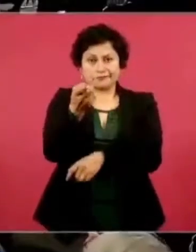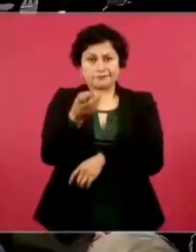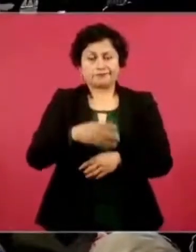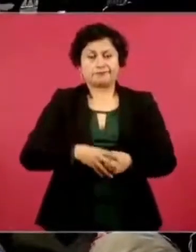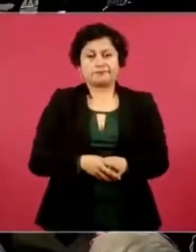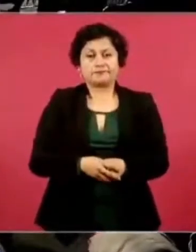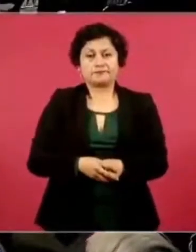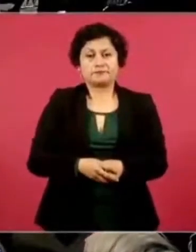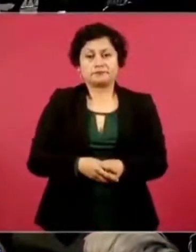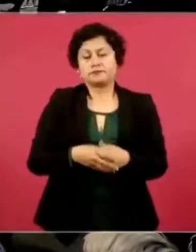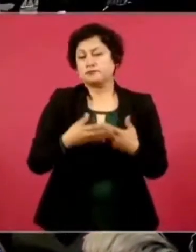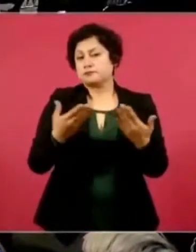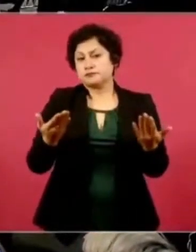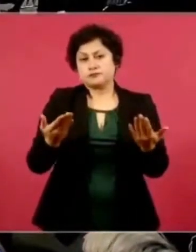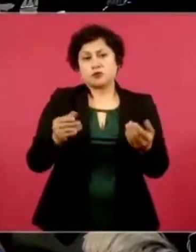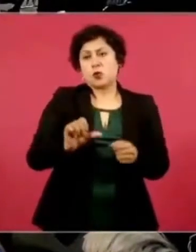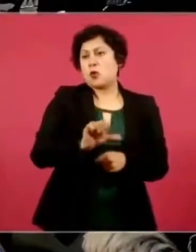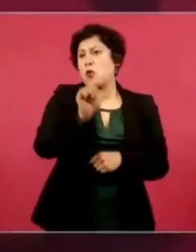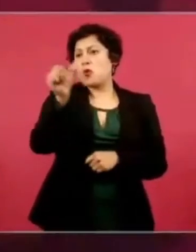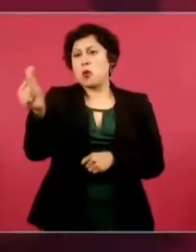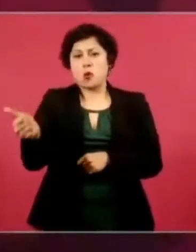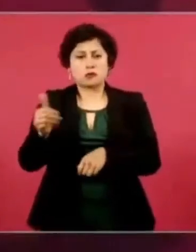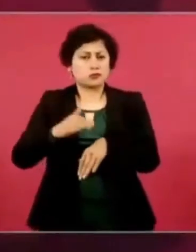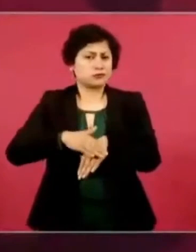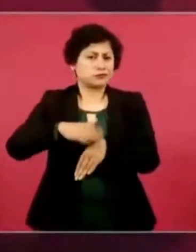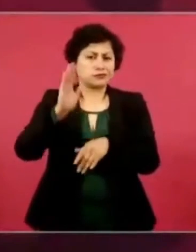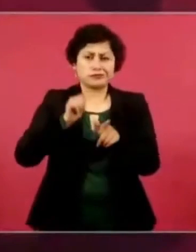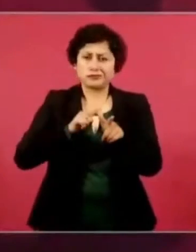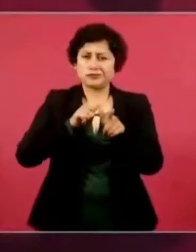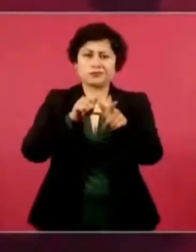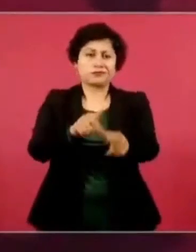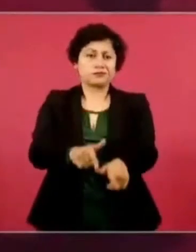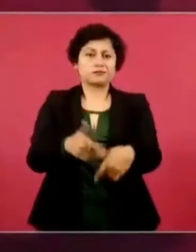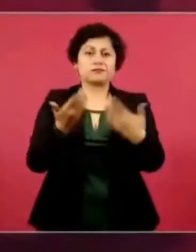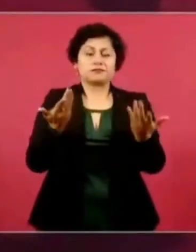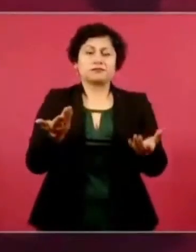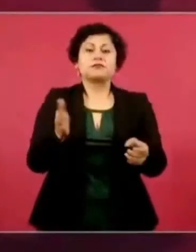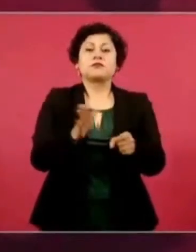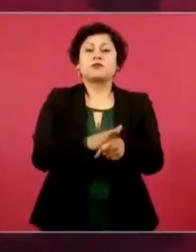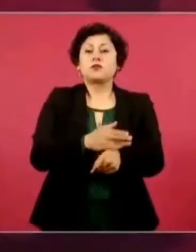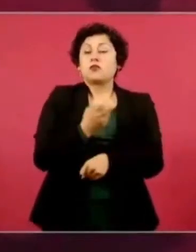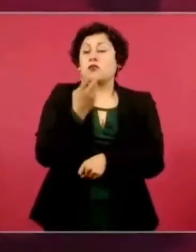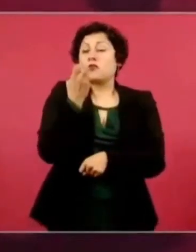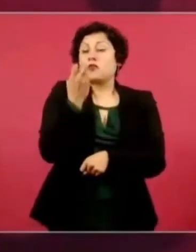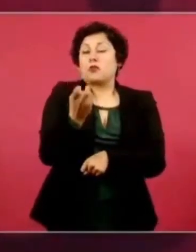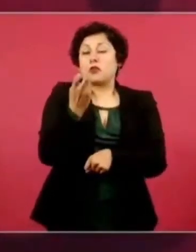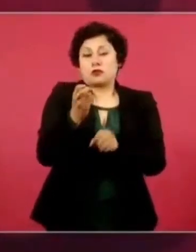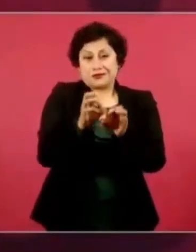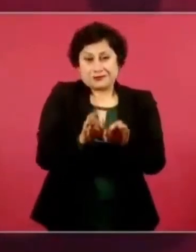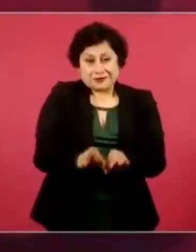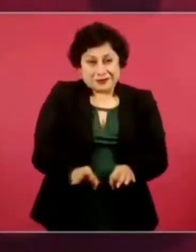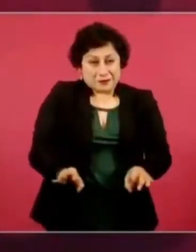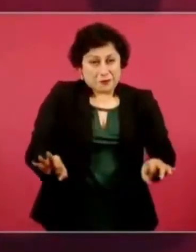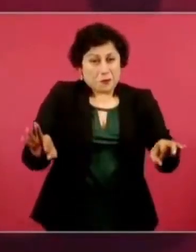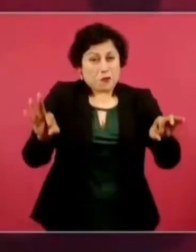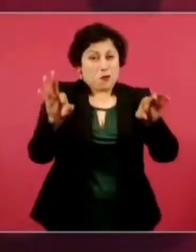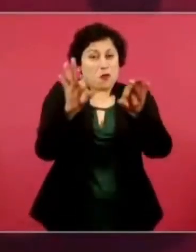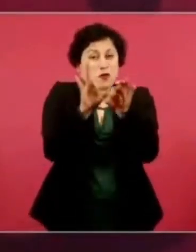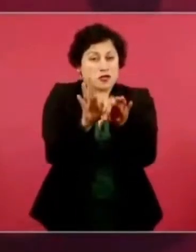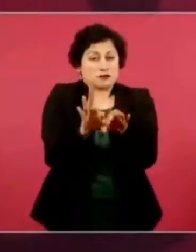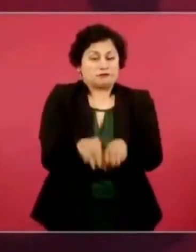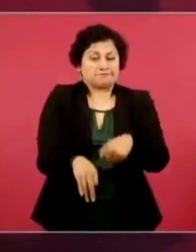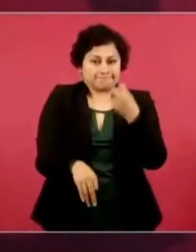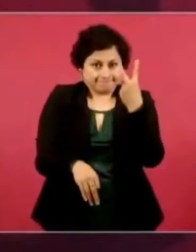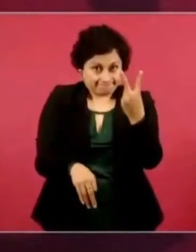y vamos a seguir atendiendo todo. Por eso es muy importante son muy importantes dos cosas.